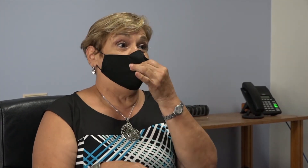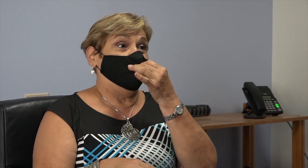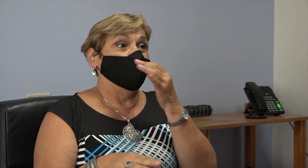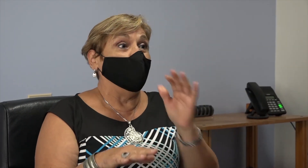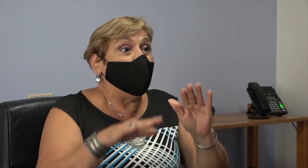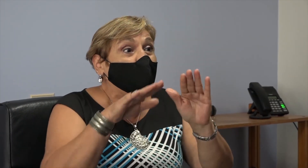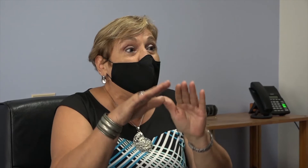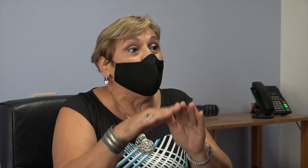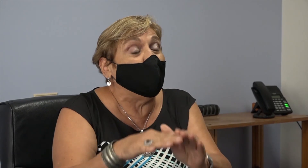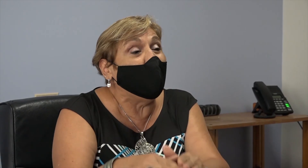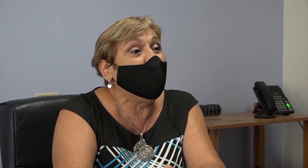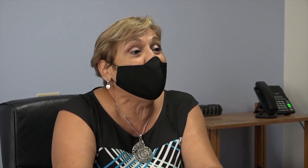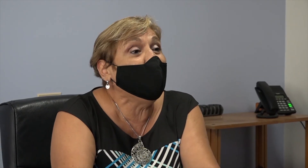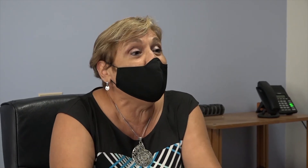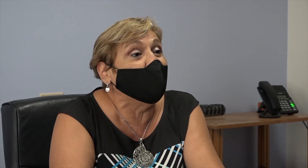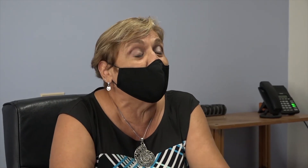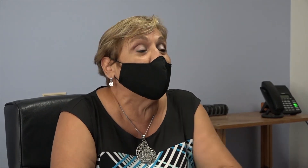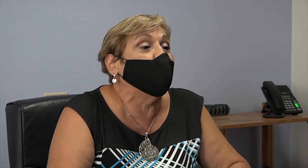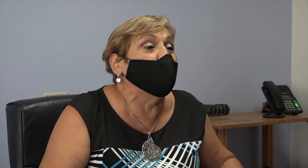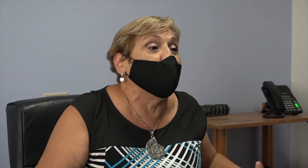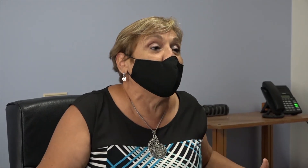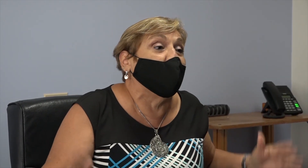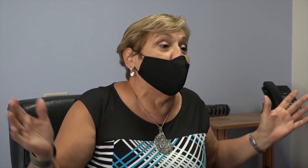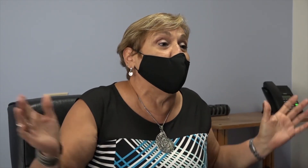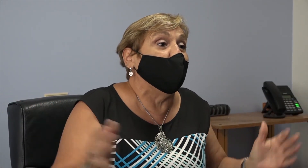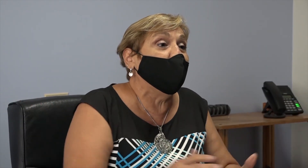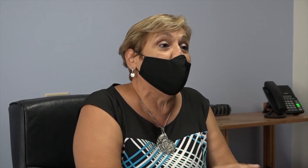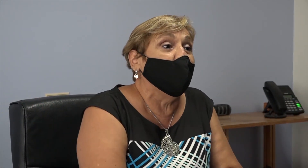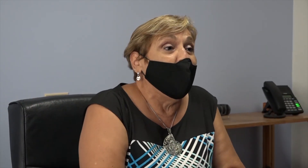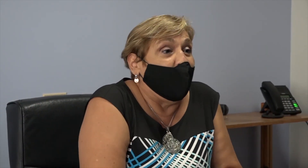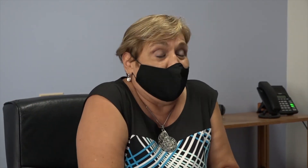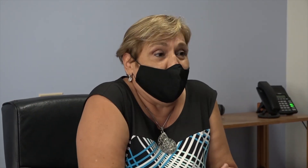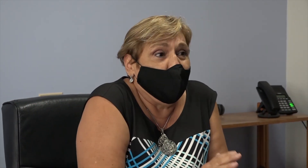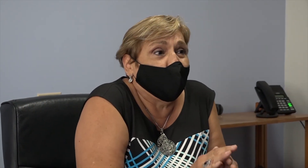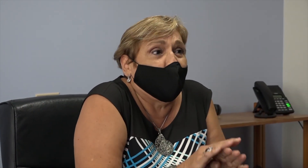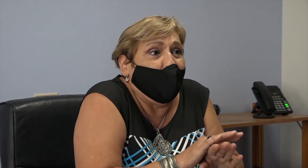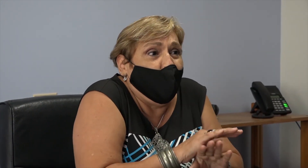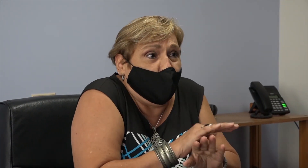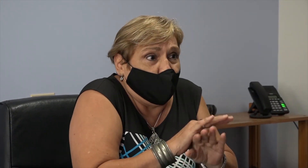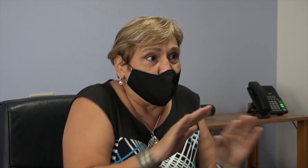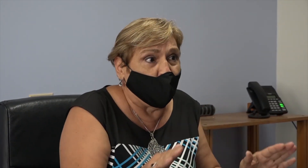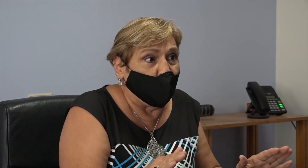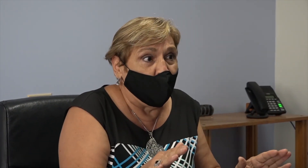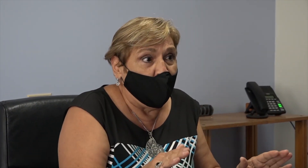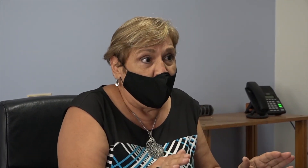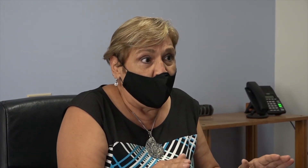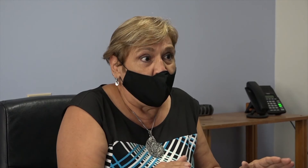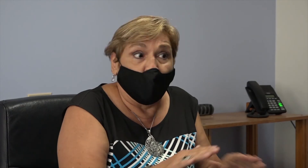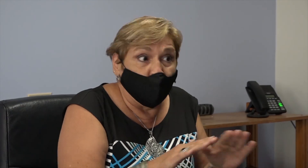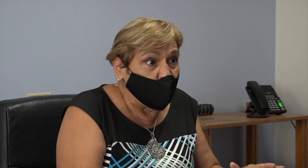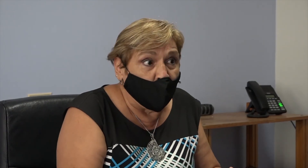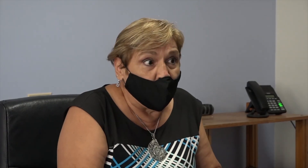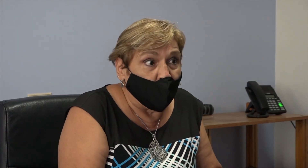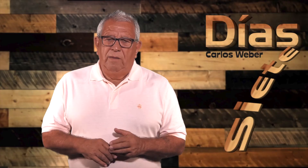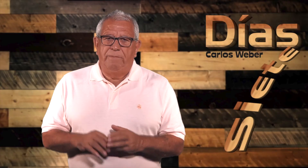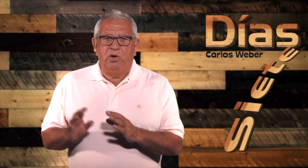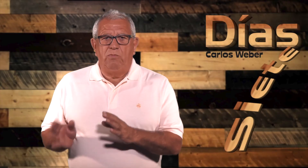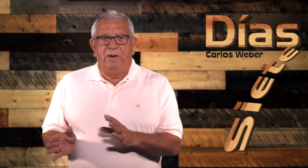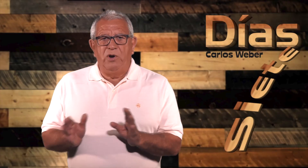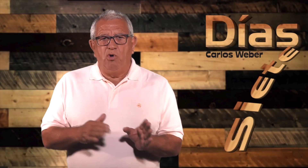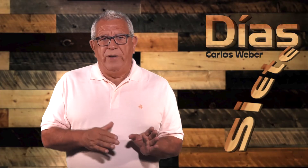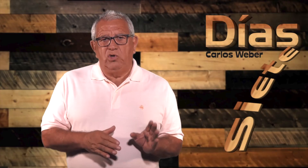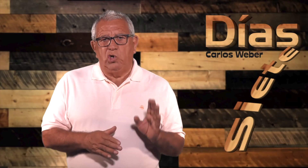acorrala y lo llevas a la esquina que tú tienes que defenderte así que nosotros vamos con todo con todo